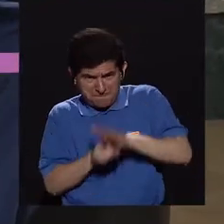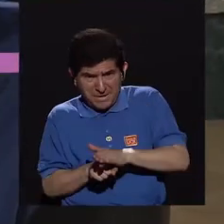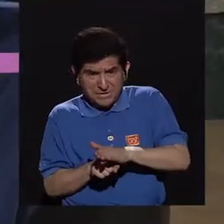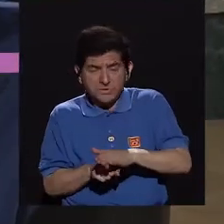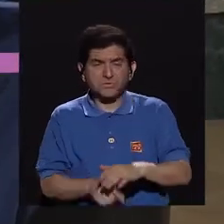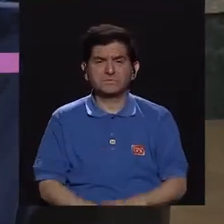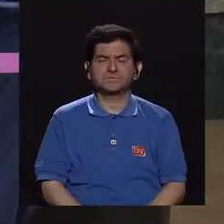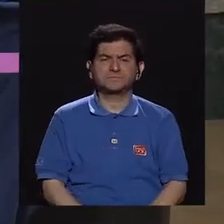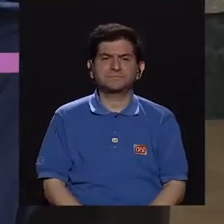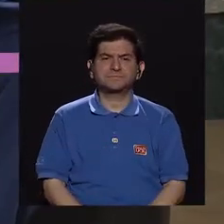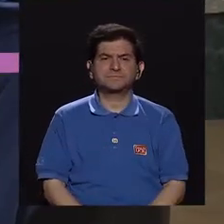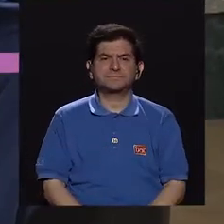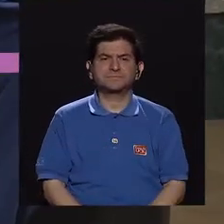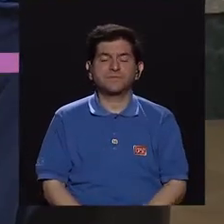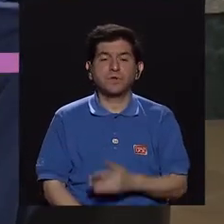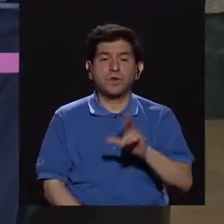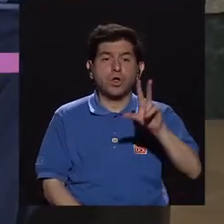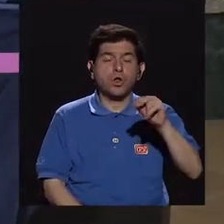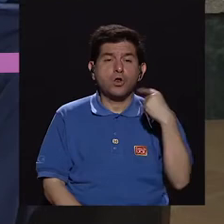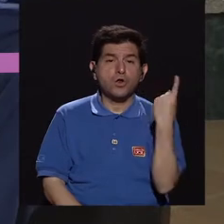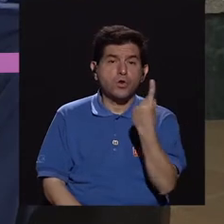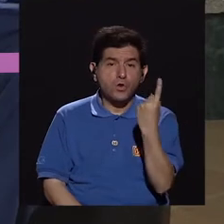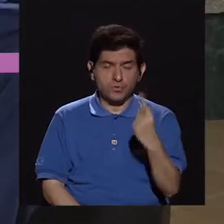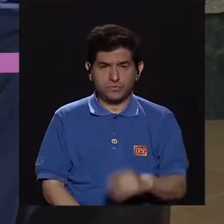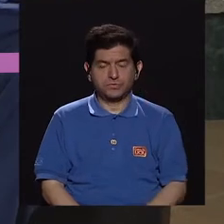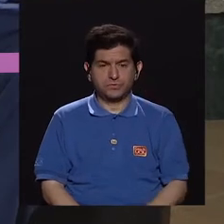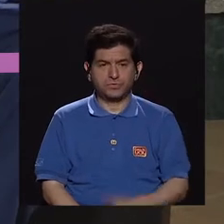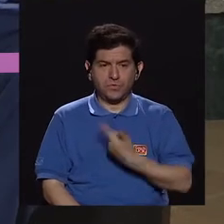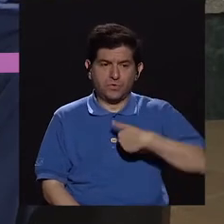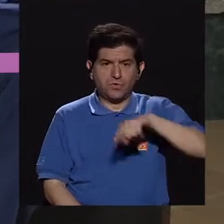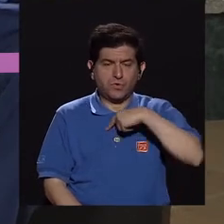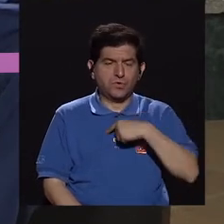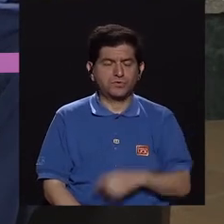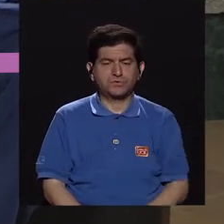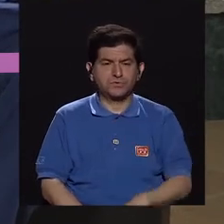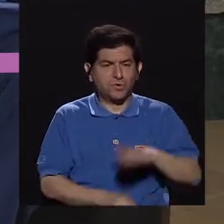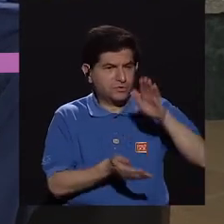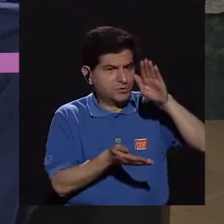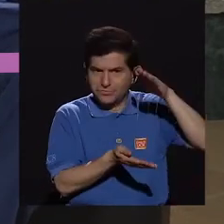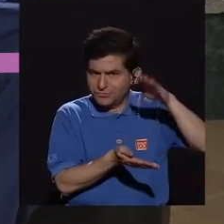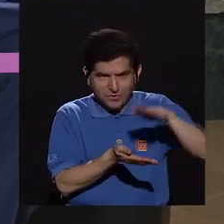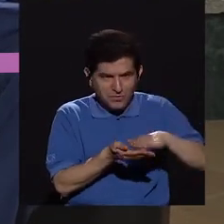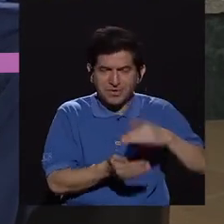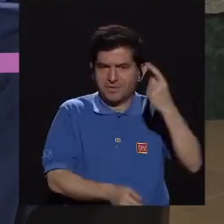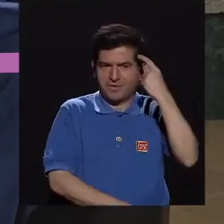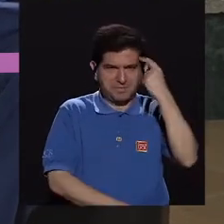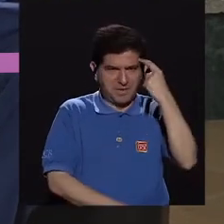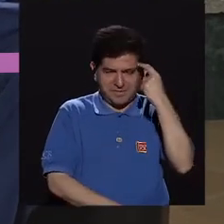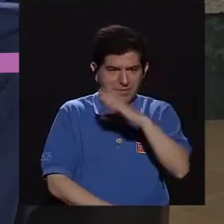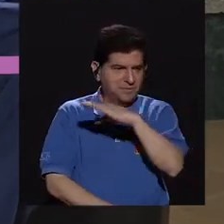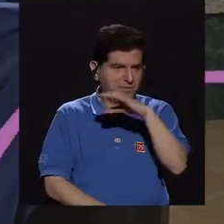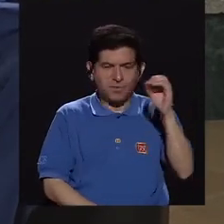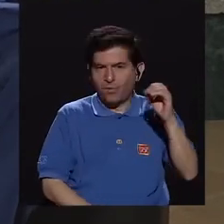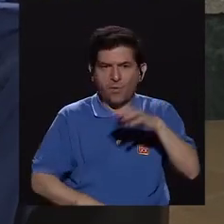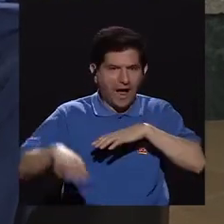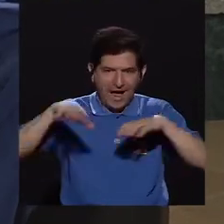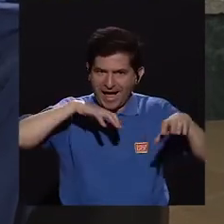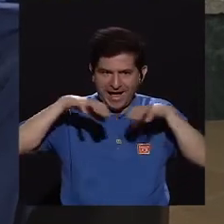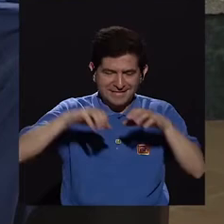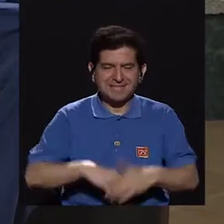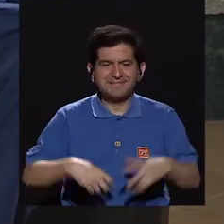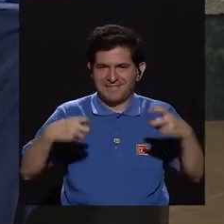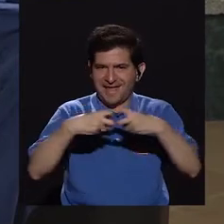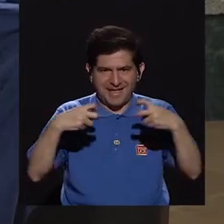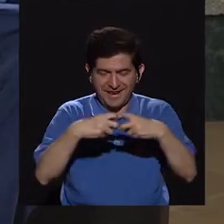contar. No solo no dejamos de disminuir esa cantidad de pensamientos o esa cantidad de